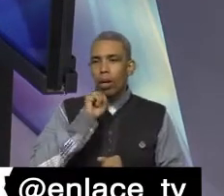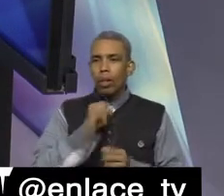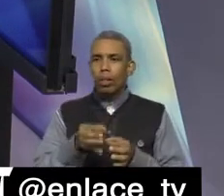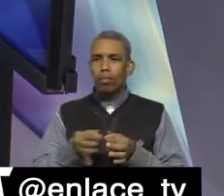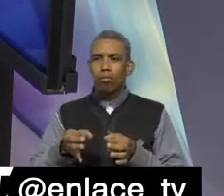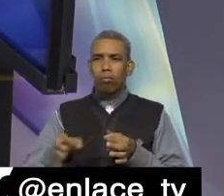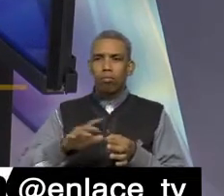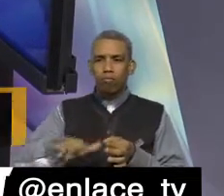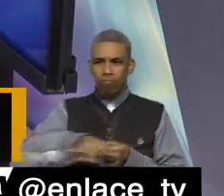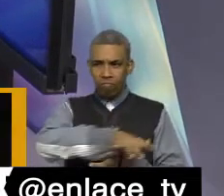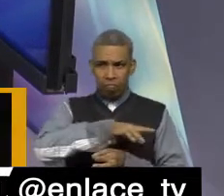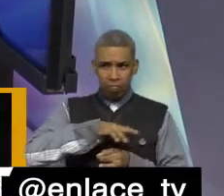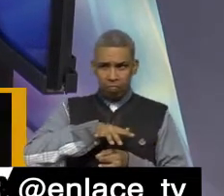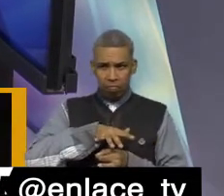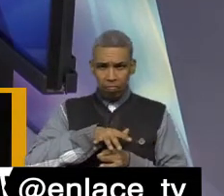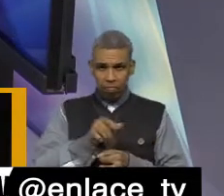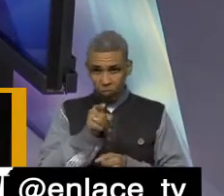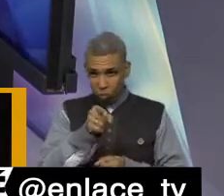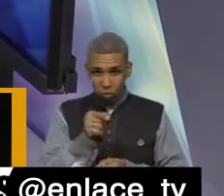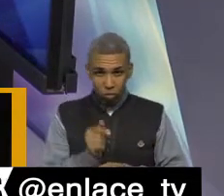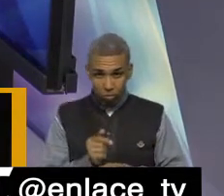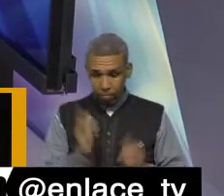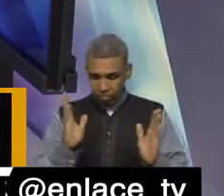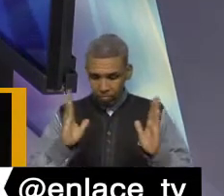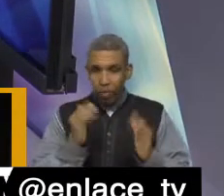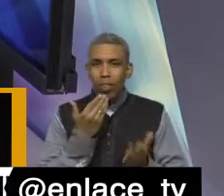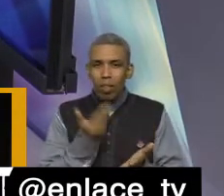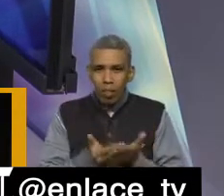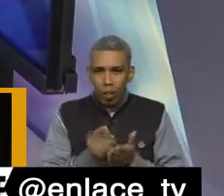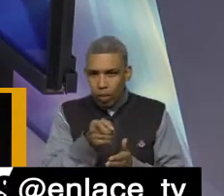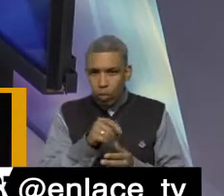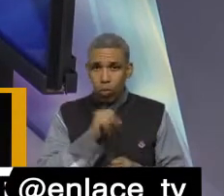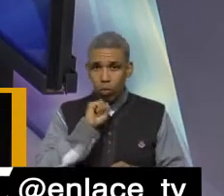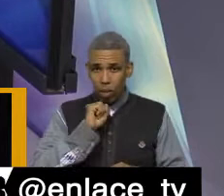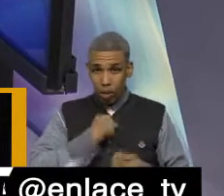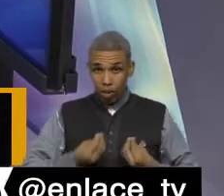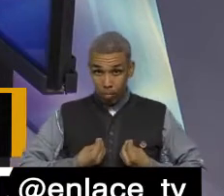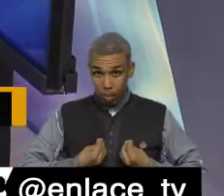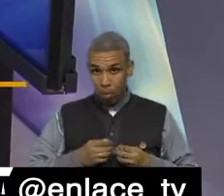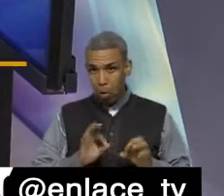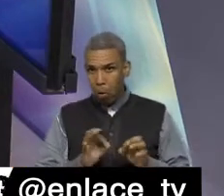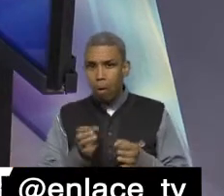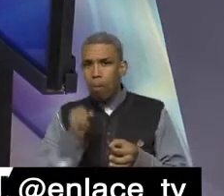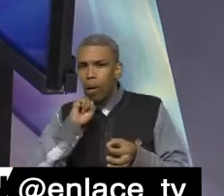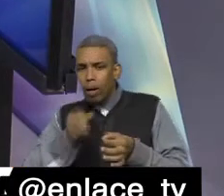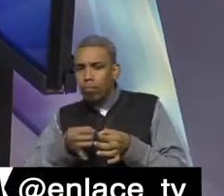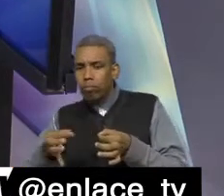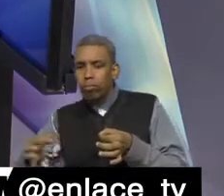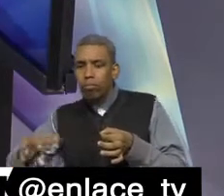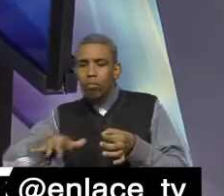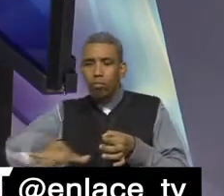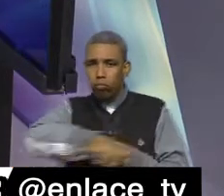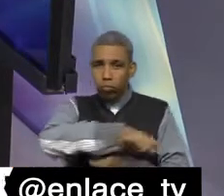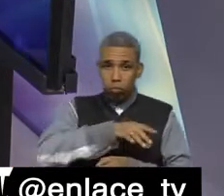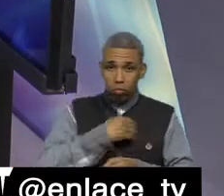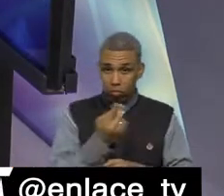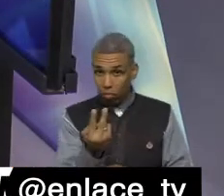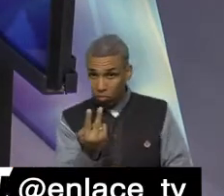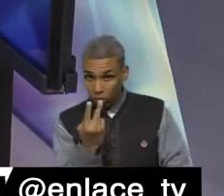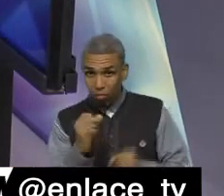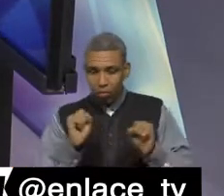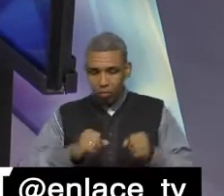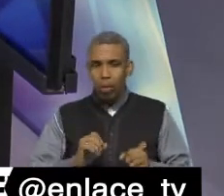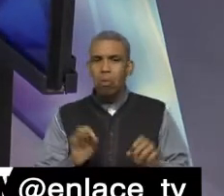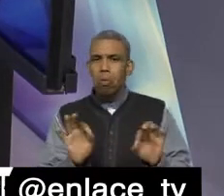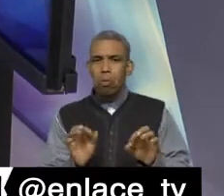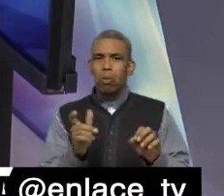región. Saludamos a quienes nos ven en Barranca Bermeja, el Magdalena Medio y por supuesto a ustedes, a quienes lo hacen a través de las redes sociales y por medio